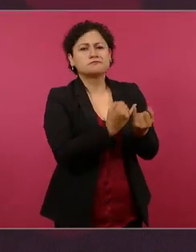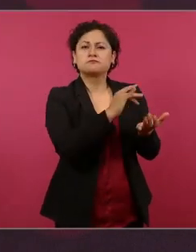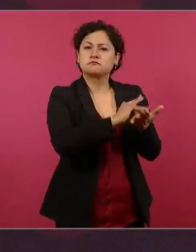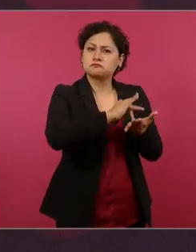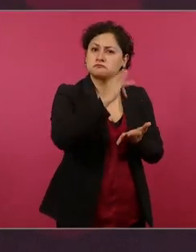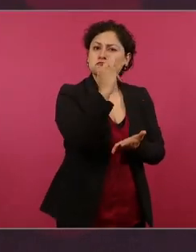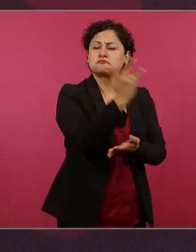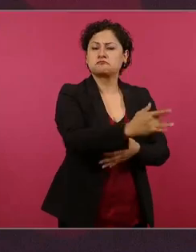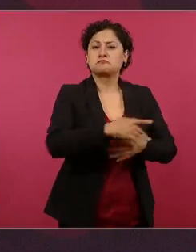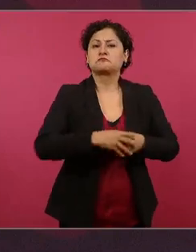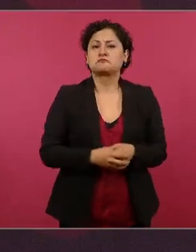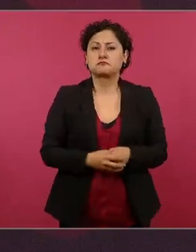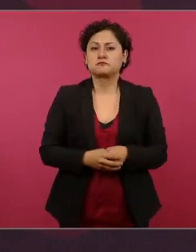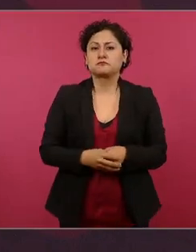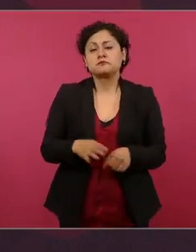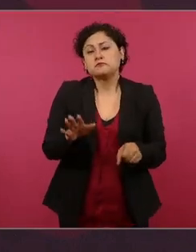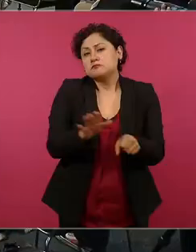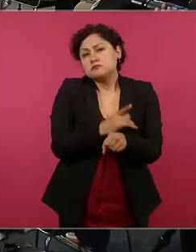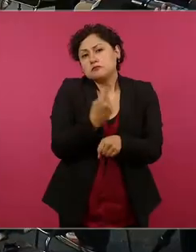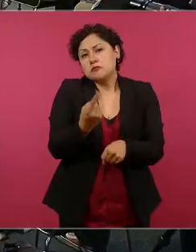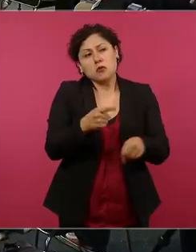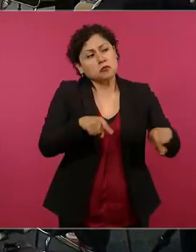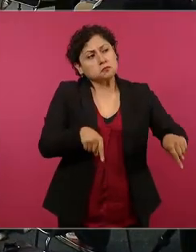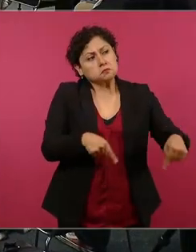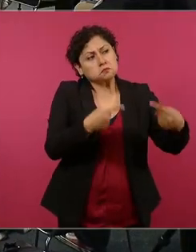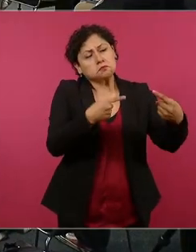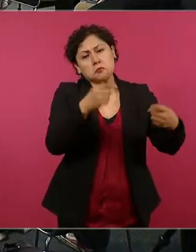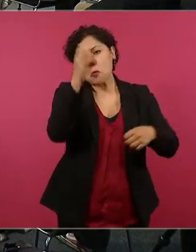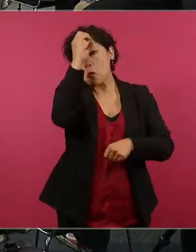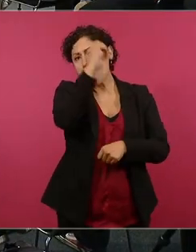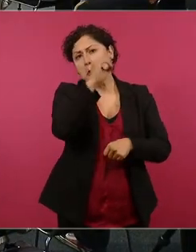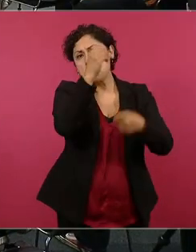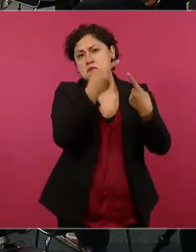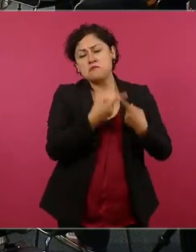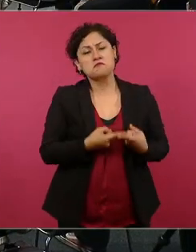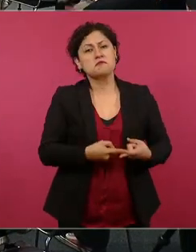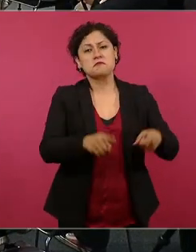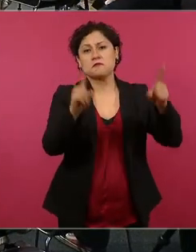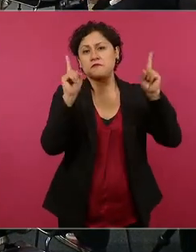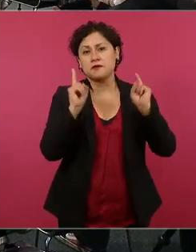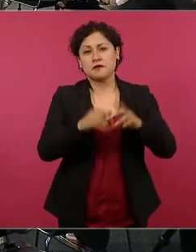que pues tenemos diferencias porque